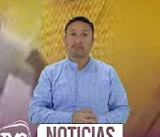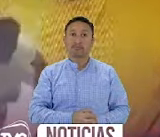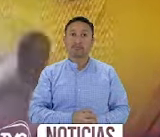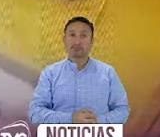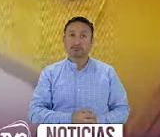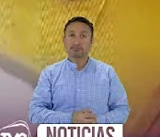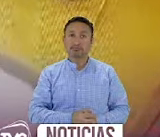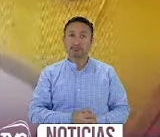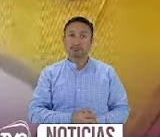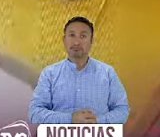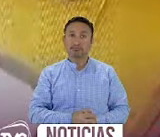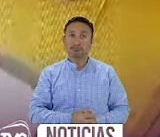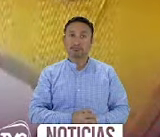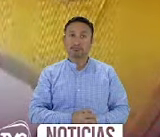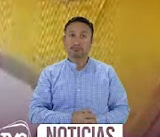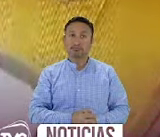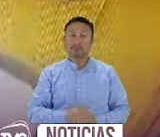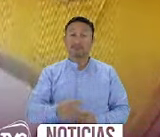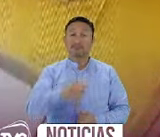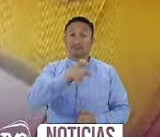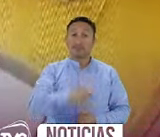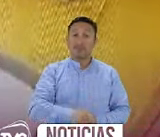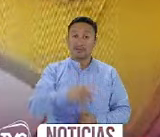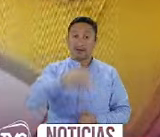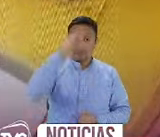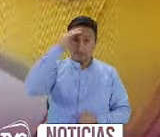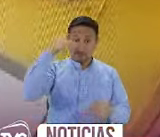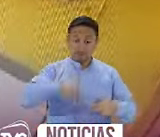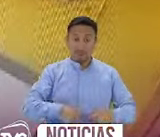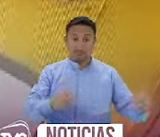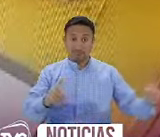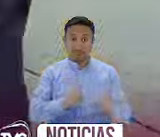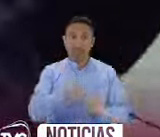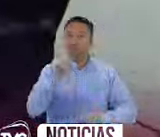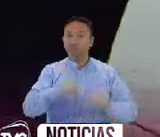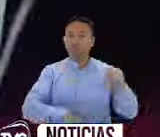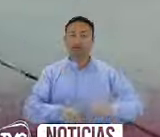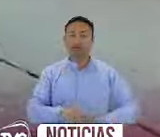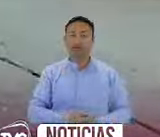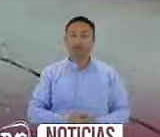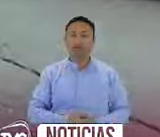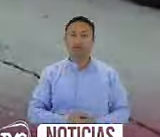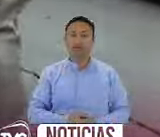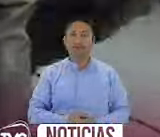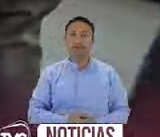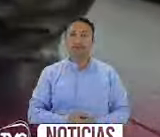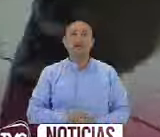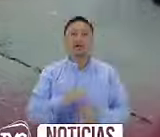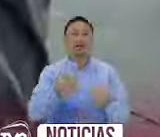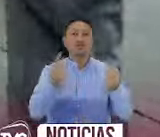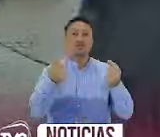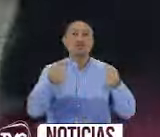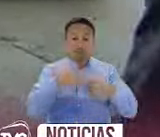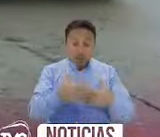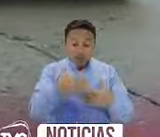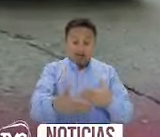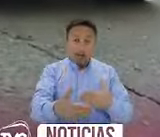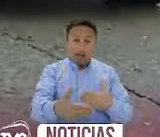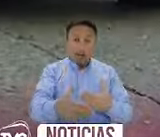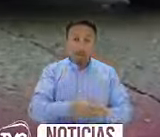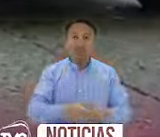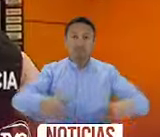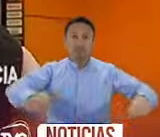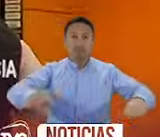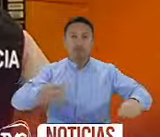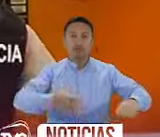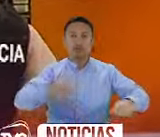guardia del banco. El asunto es que ya no dejaron entrar porque no las cámaras, porque todo ocurrió en el parqueadero y se fueron en moto. El